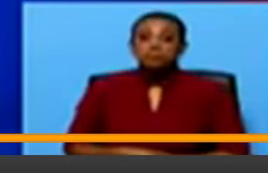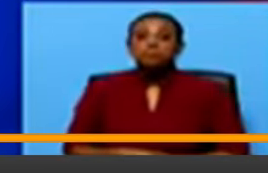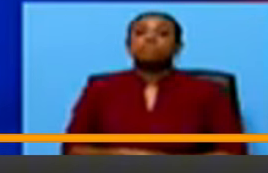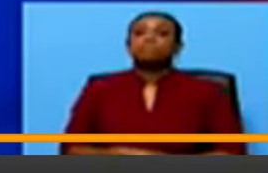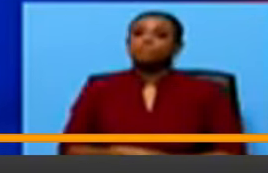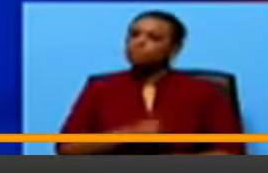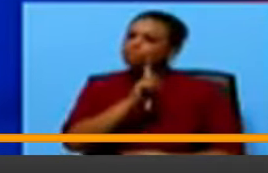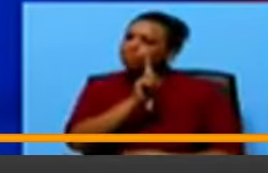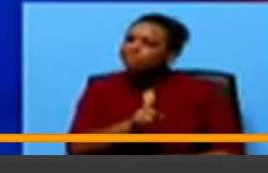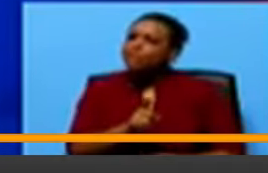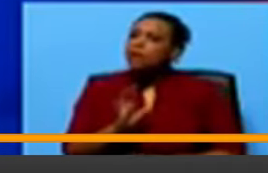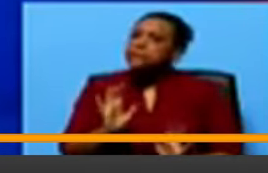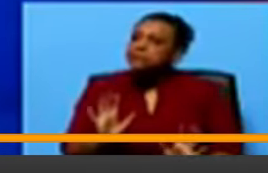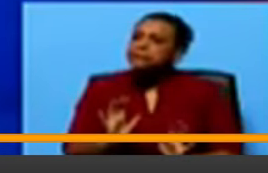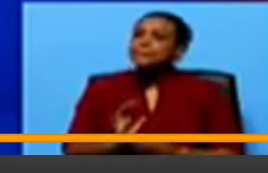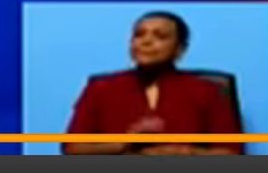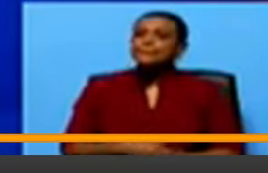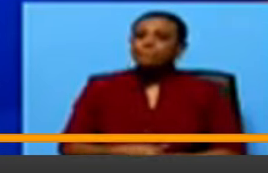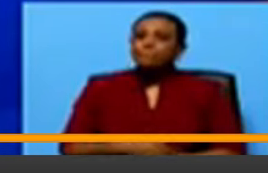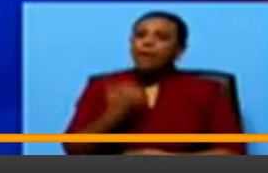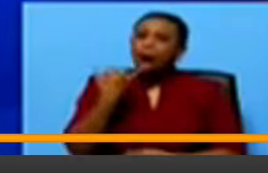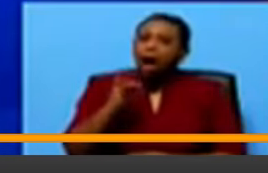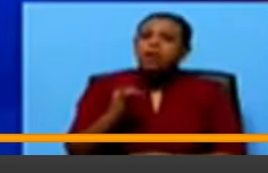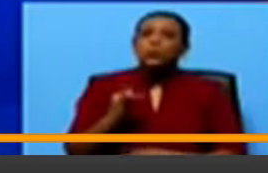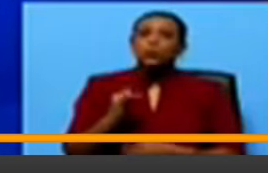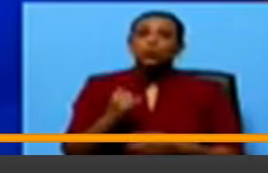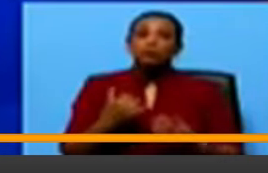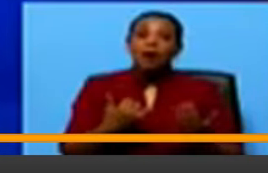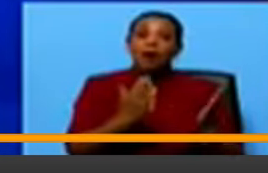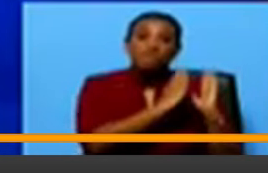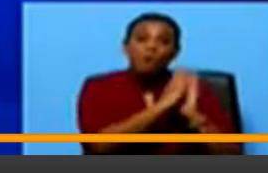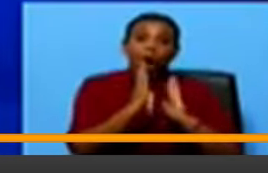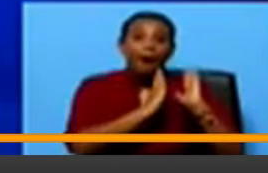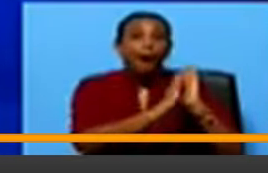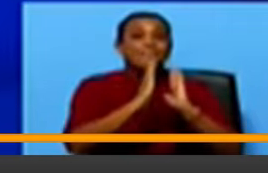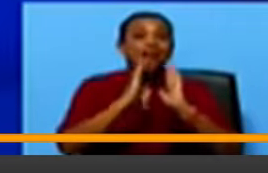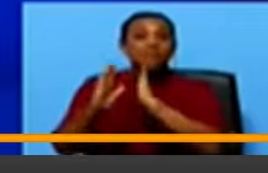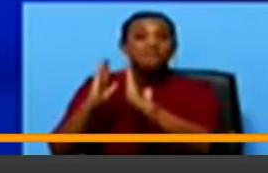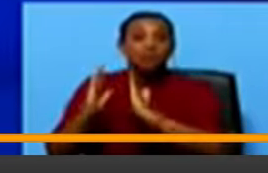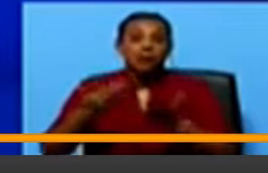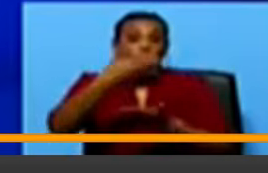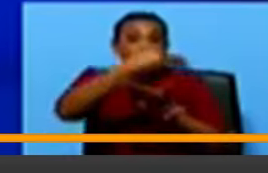Así que tenemos una agenda amplia,